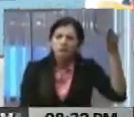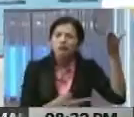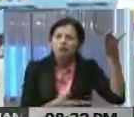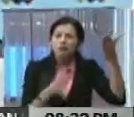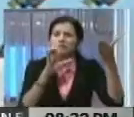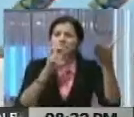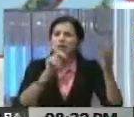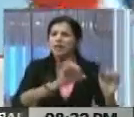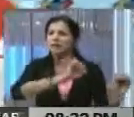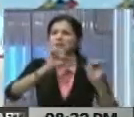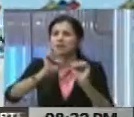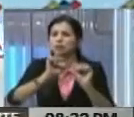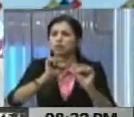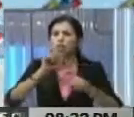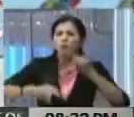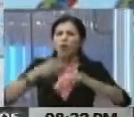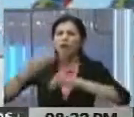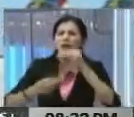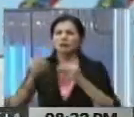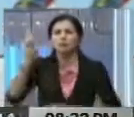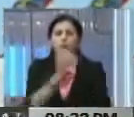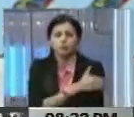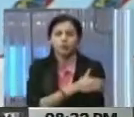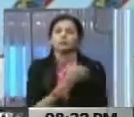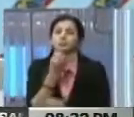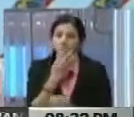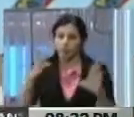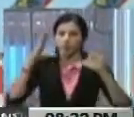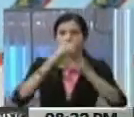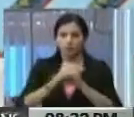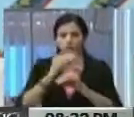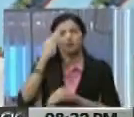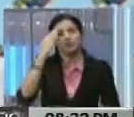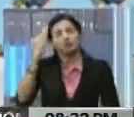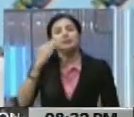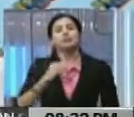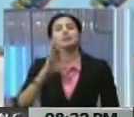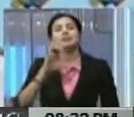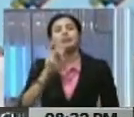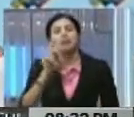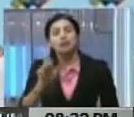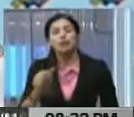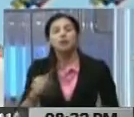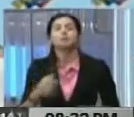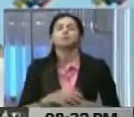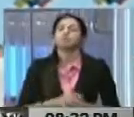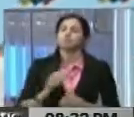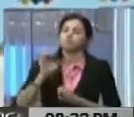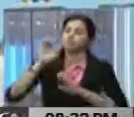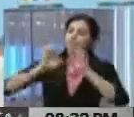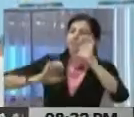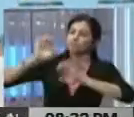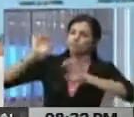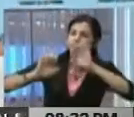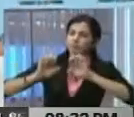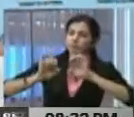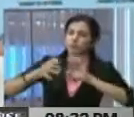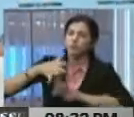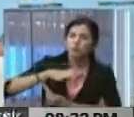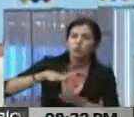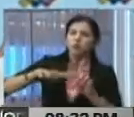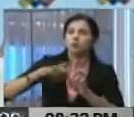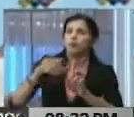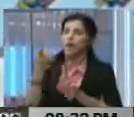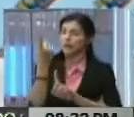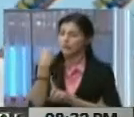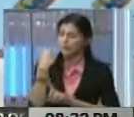diputados de la Mesa de la Unidad Democrática. Fíjate, buenas noches, el Consejo Nacional Electoral ha estado evaluando toda la situación acaecida